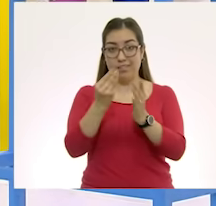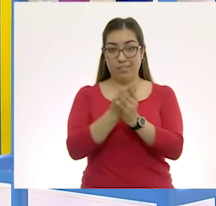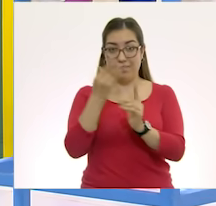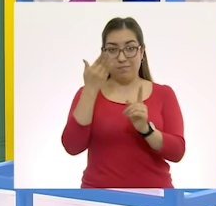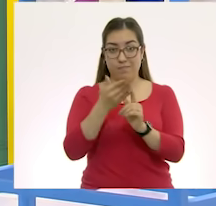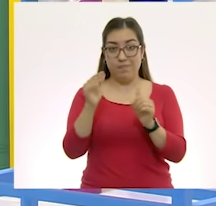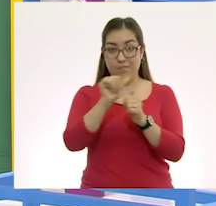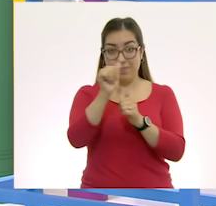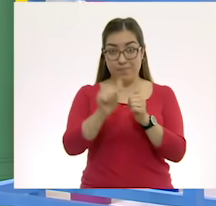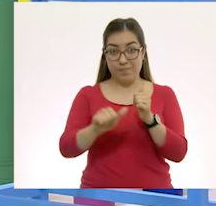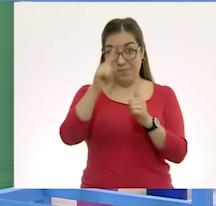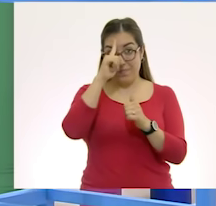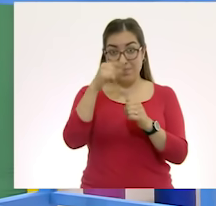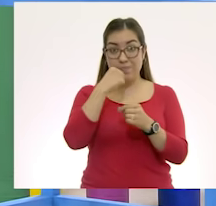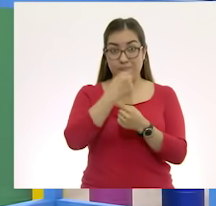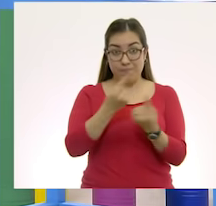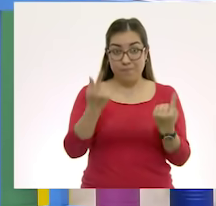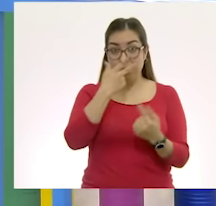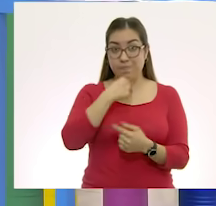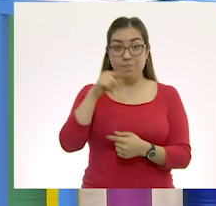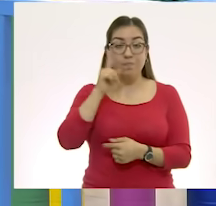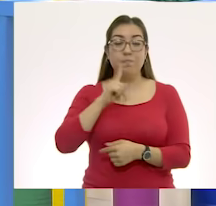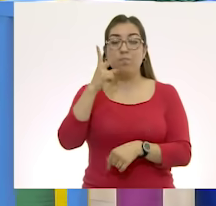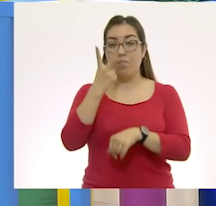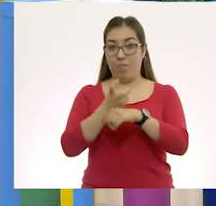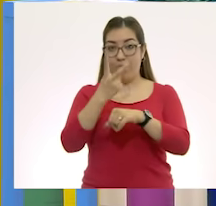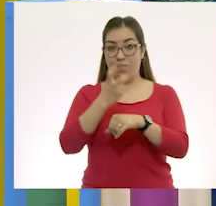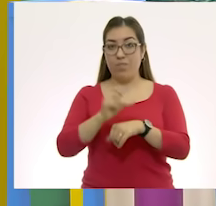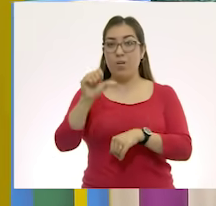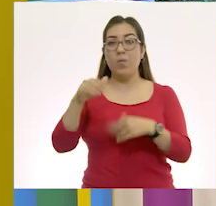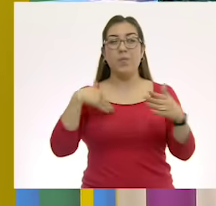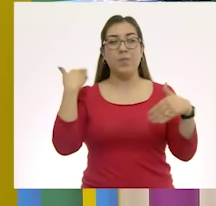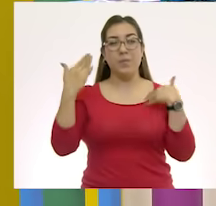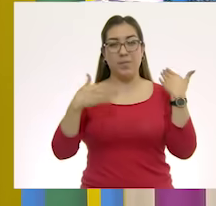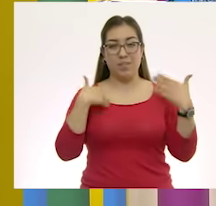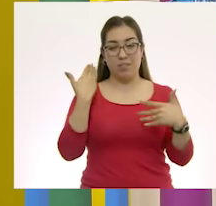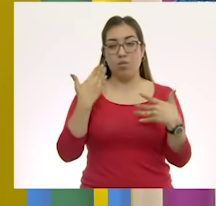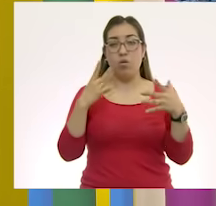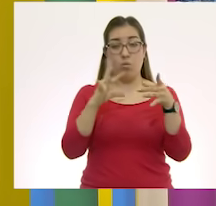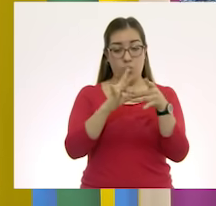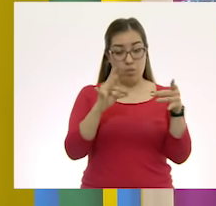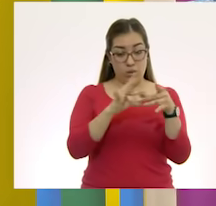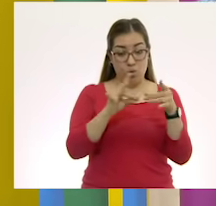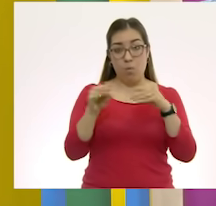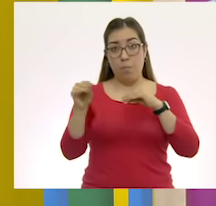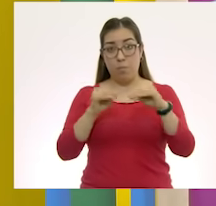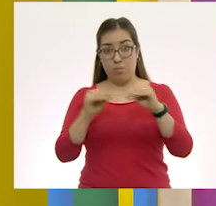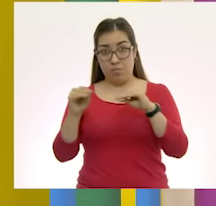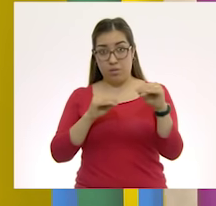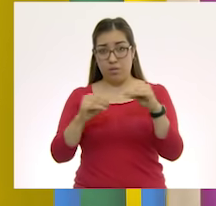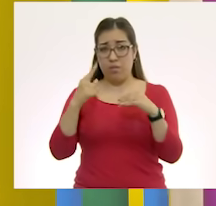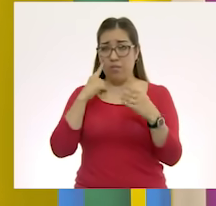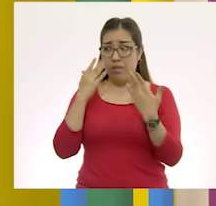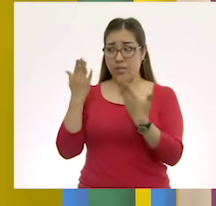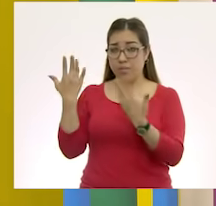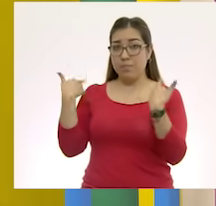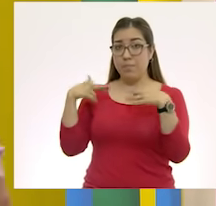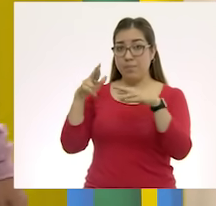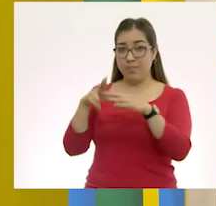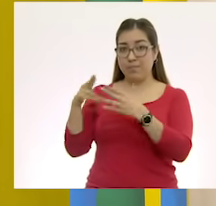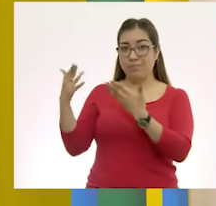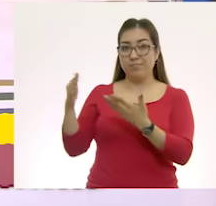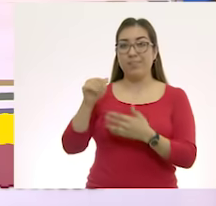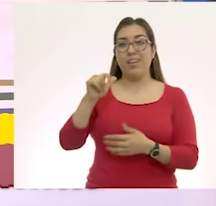para niñas y niños de segundo grado nos vamos a divertir mucho con el tema Te cuento en movimiento. Para esta clase nos acompaña el maestro